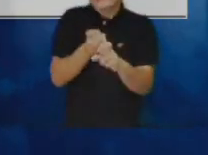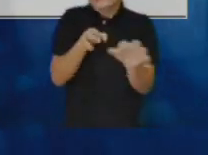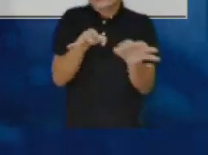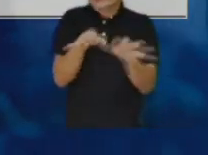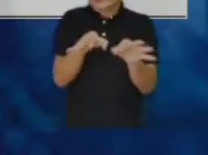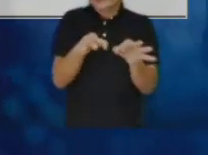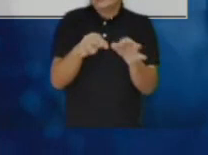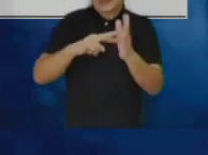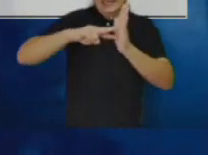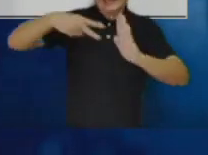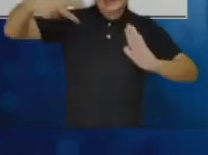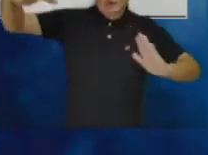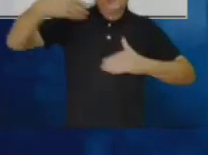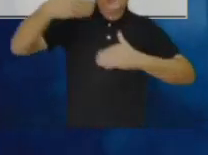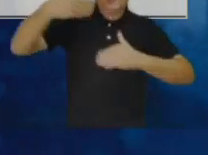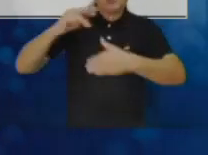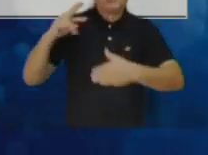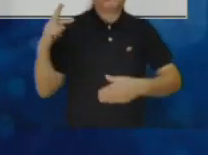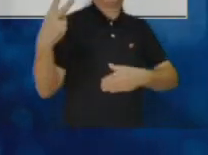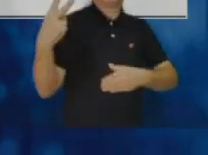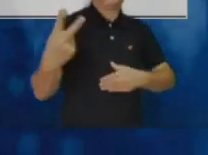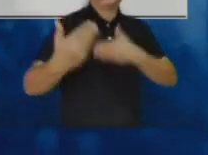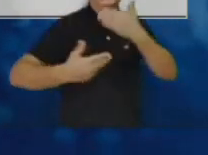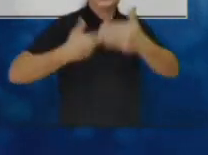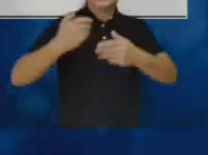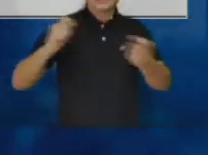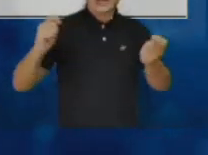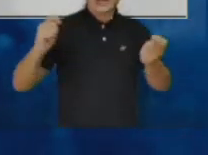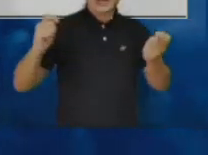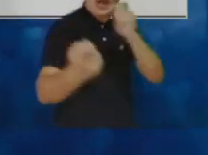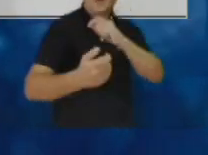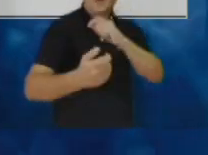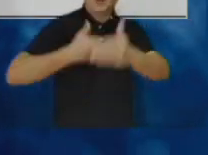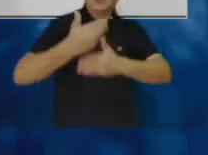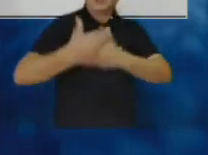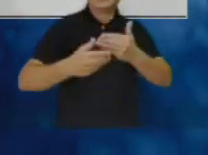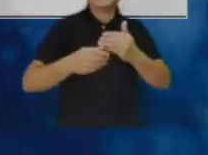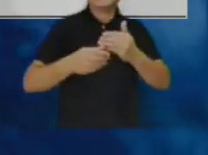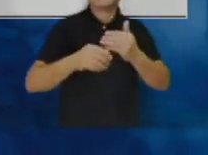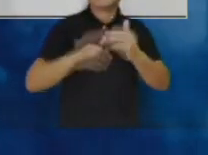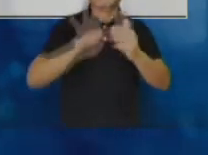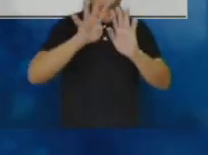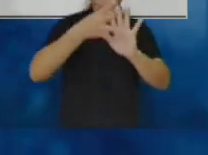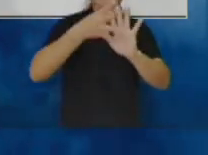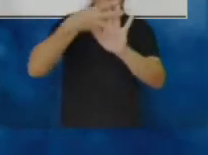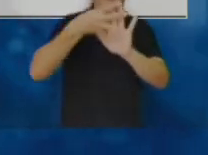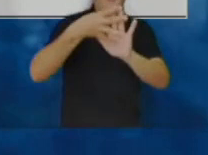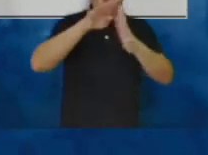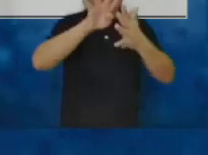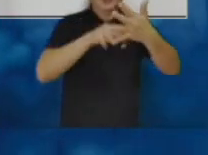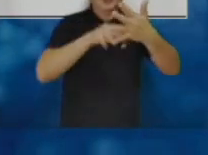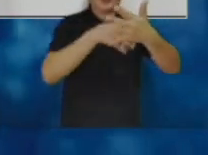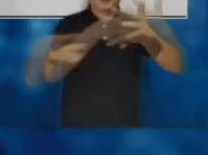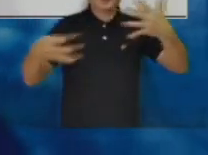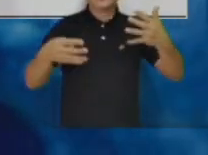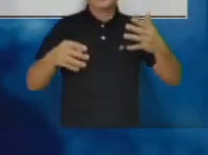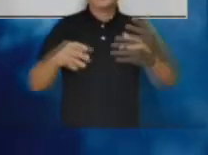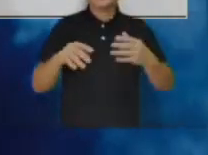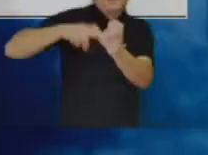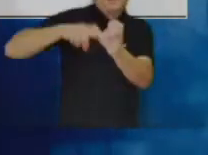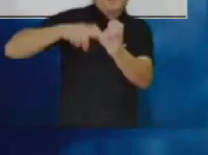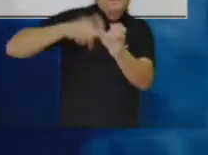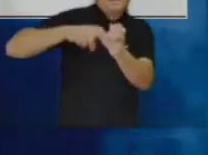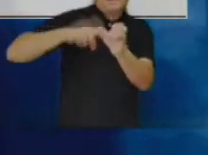está evolucionando, la tabla de distribución está cambiando por el nuevo número de usuarios, hay